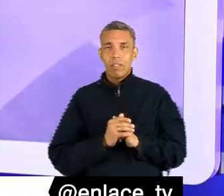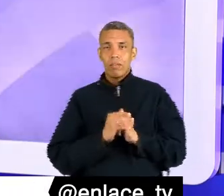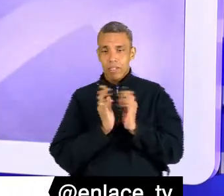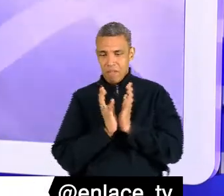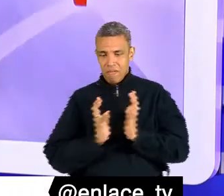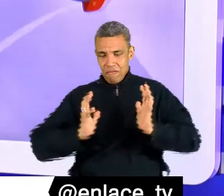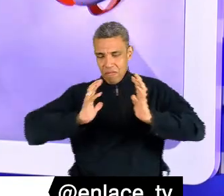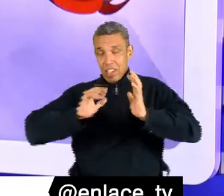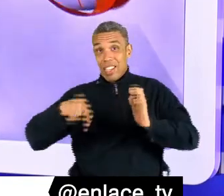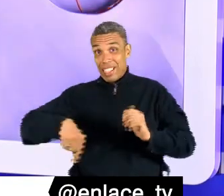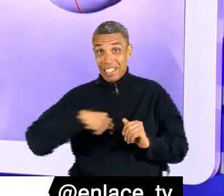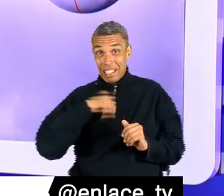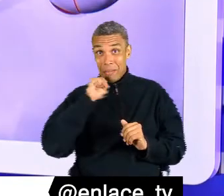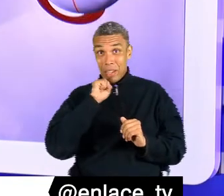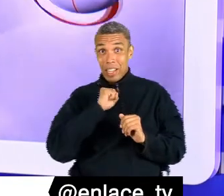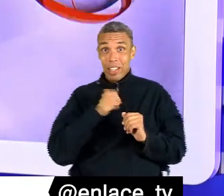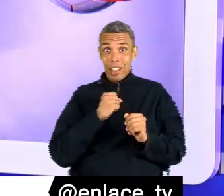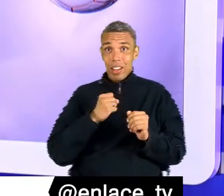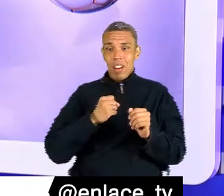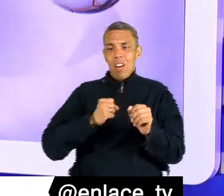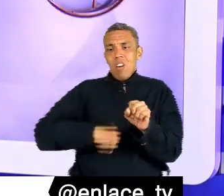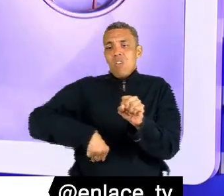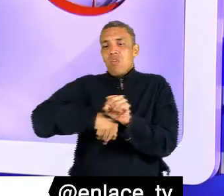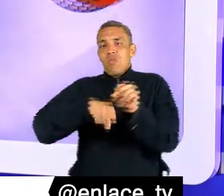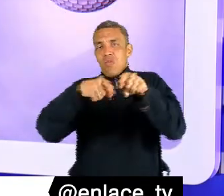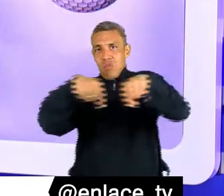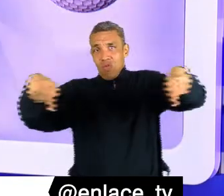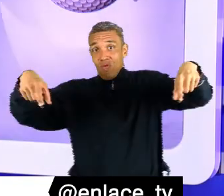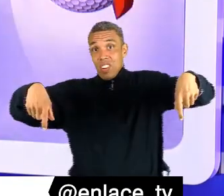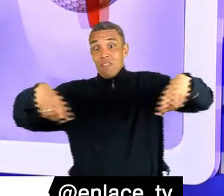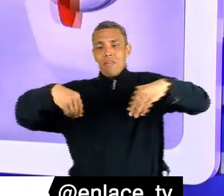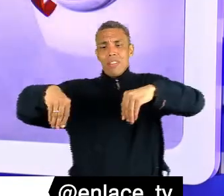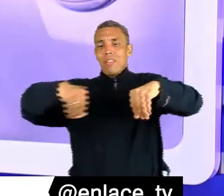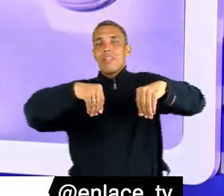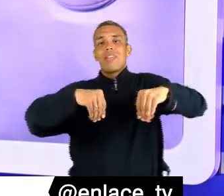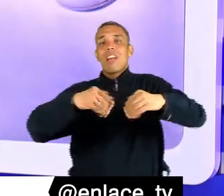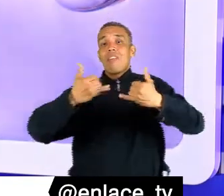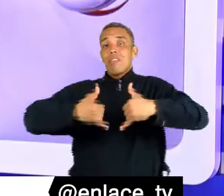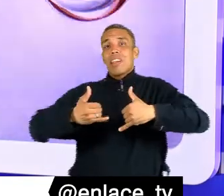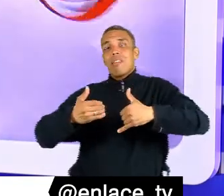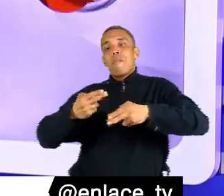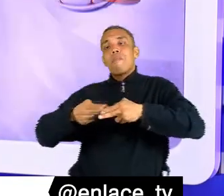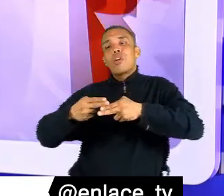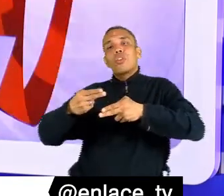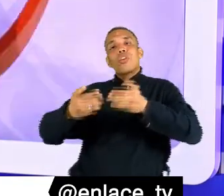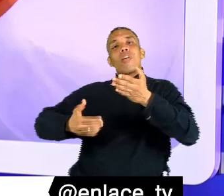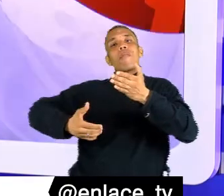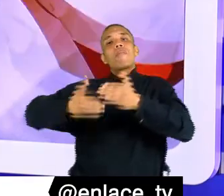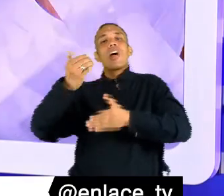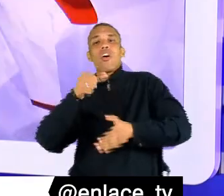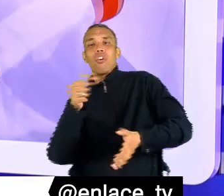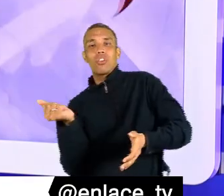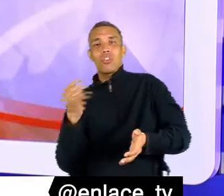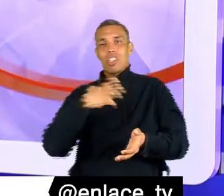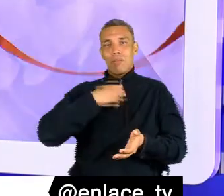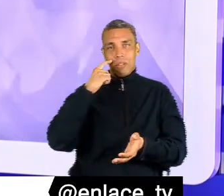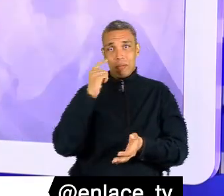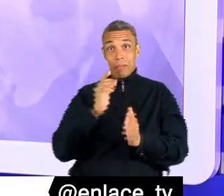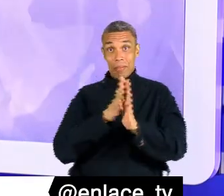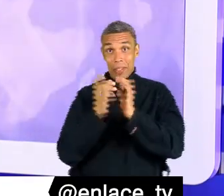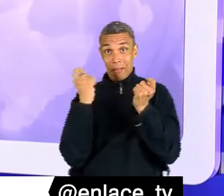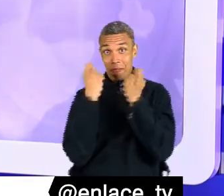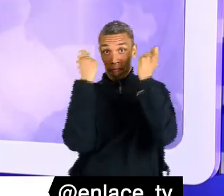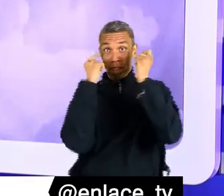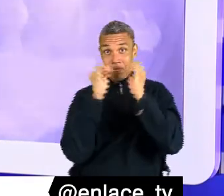minifútbol en Barrancabermeja que terminó y de inmediato ha comenzado otro torneo. Información en minutos. Es el momento para nuestros patrocinadores.